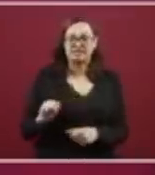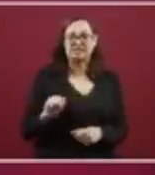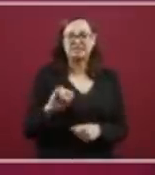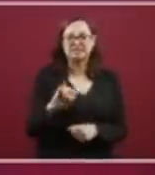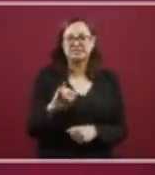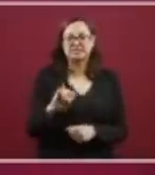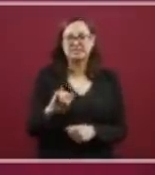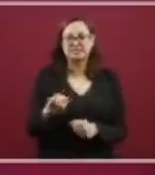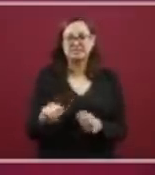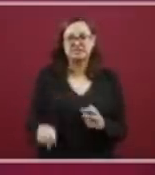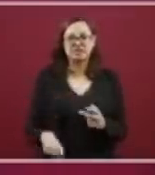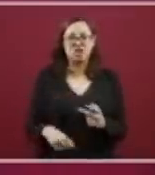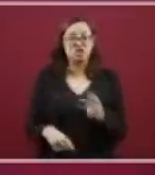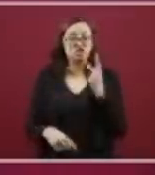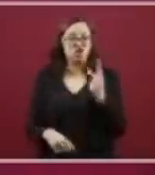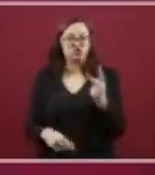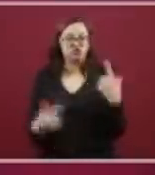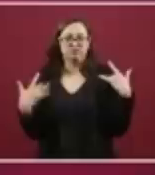2 abstenciones